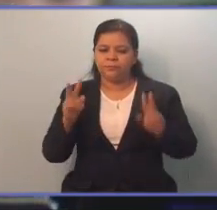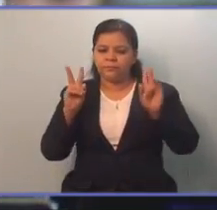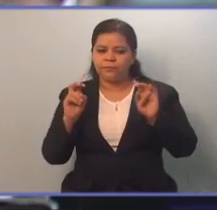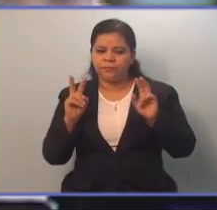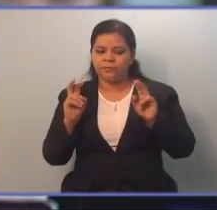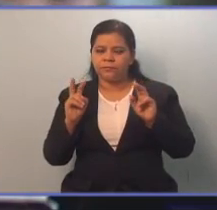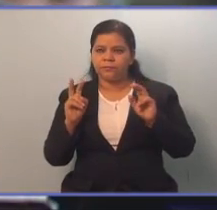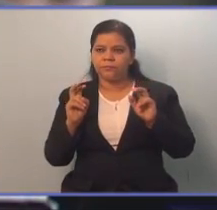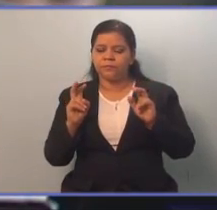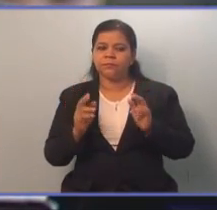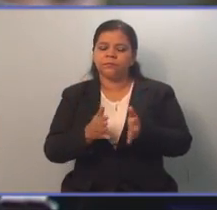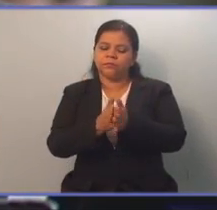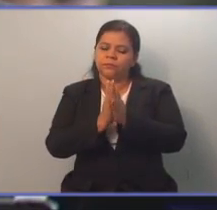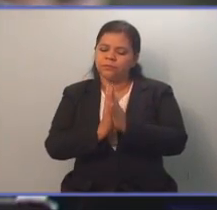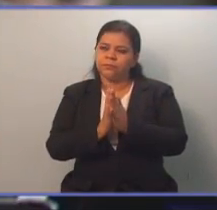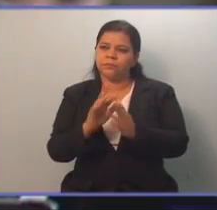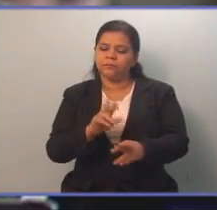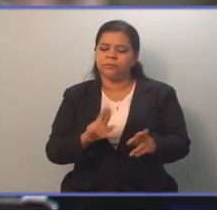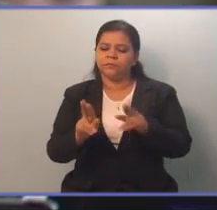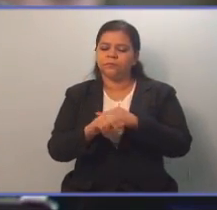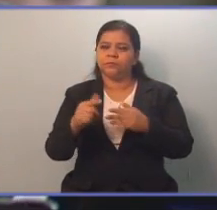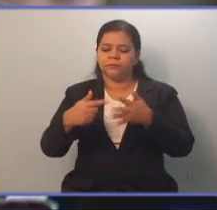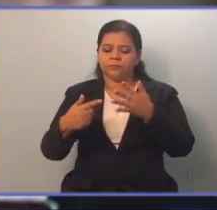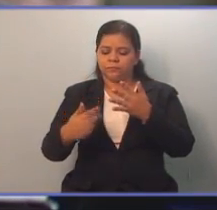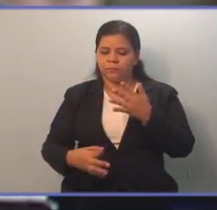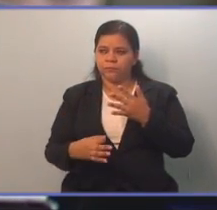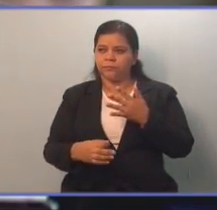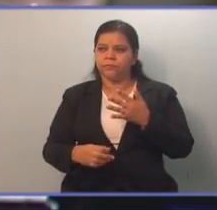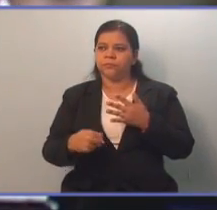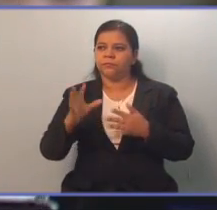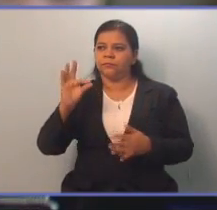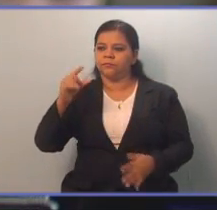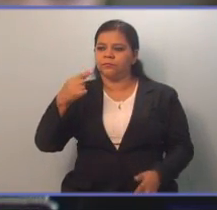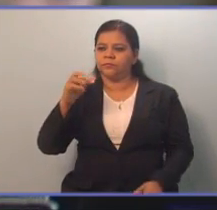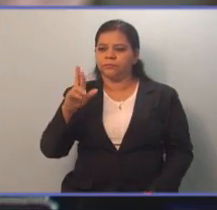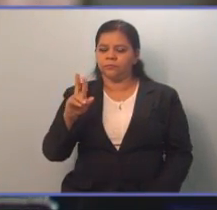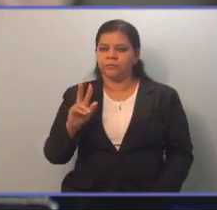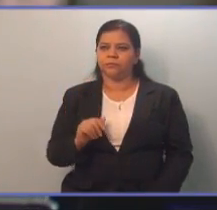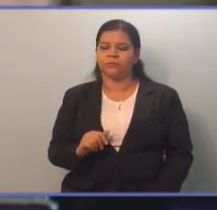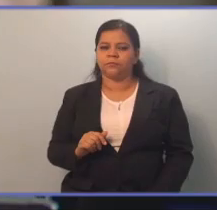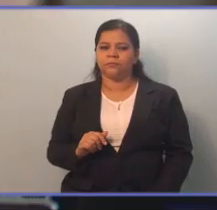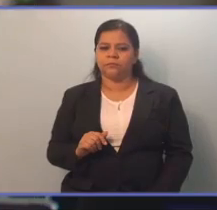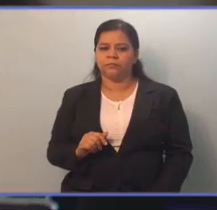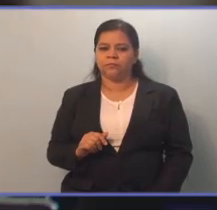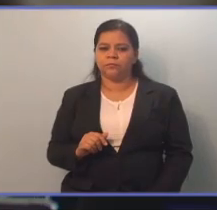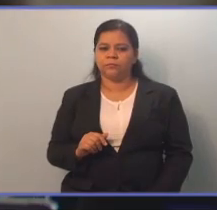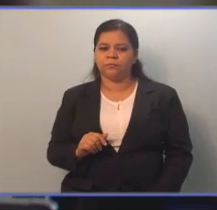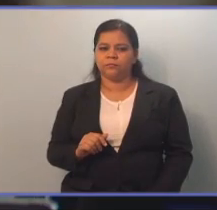solicitando reformas a la Ley Orgánica de la Fiscalía General de la República.